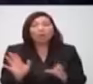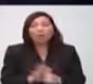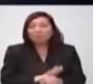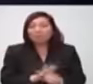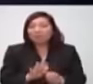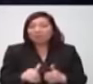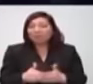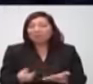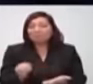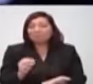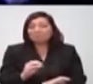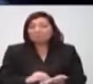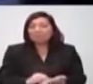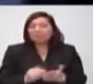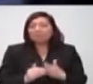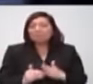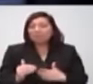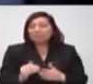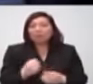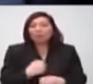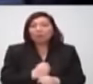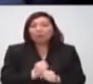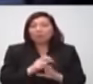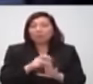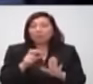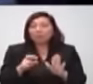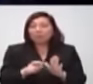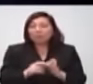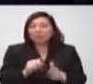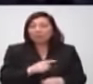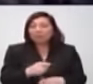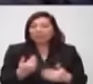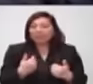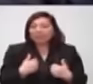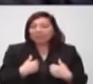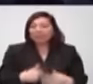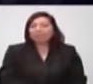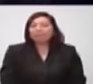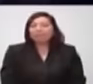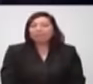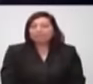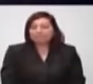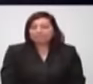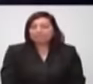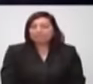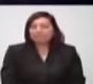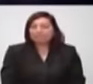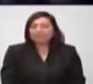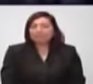y viabilizar la mayor cantidad de obras y proyectos que ustedes tienen ya planteados.